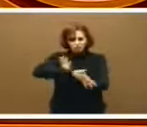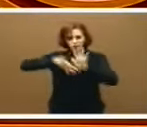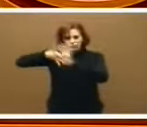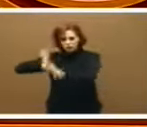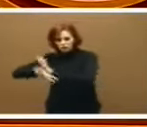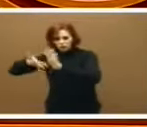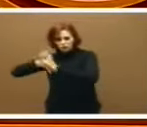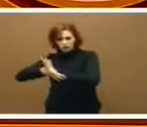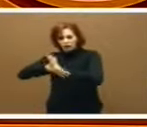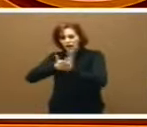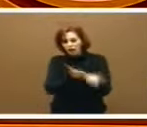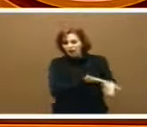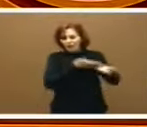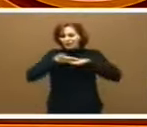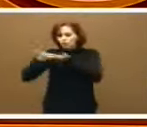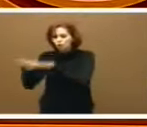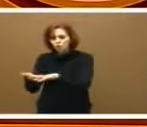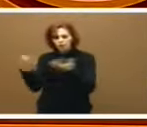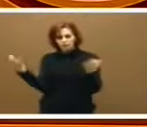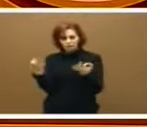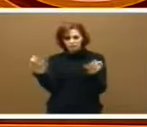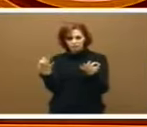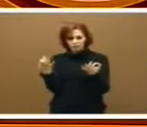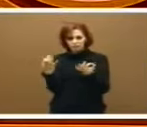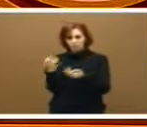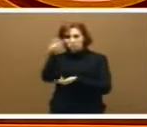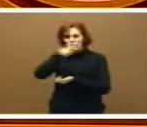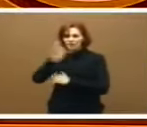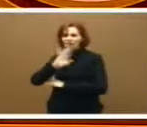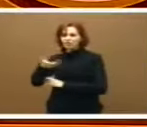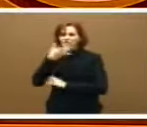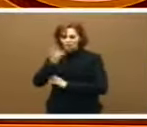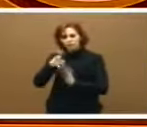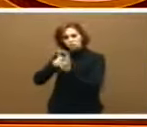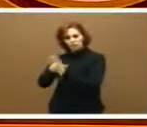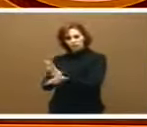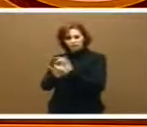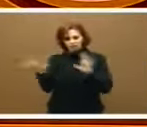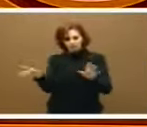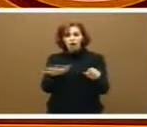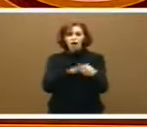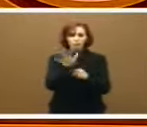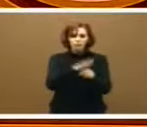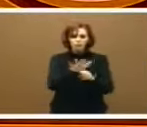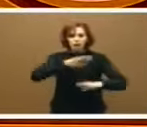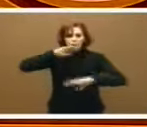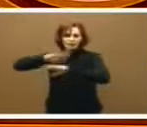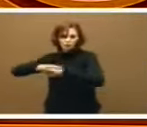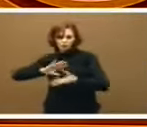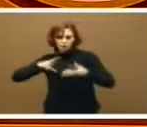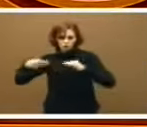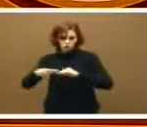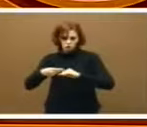coayuvan a esclarecer el personal afectado por la norma. Concretamente, el ámbito de aplicación definido por el artículo